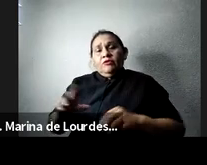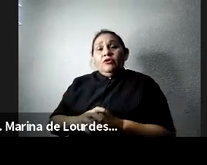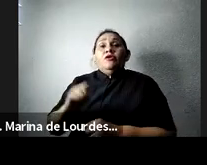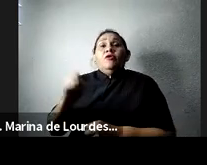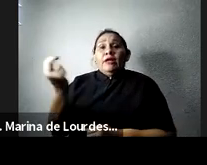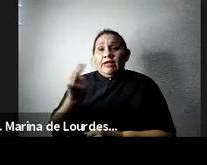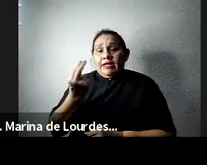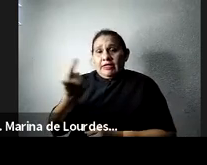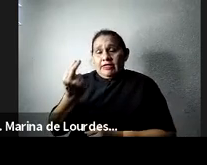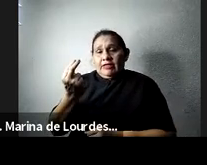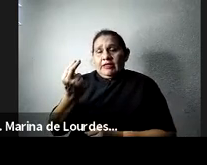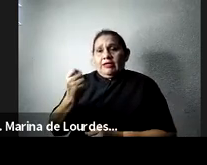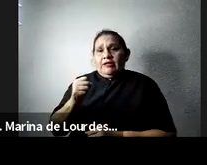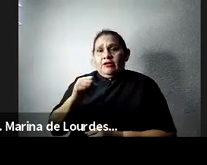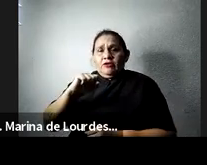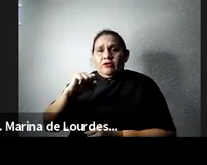requerimientos que requiere